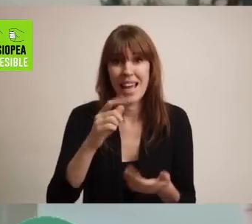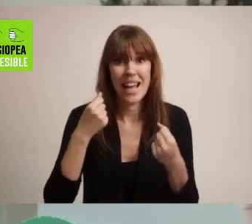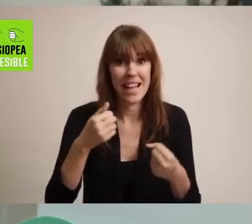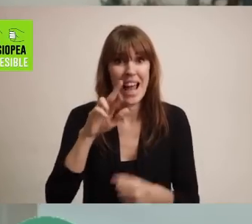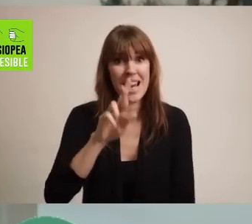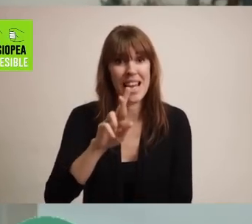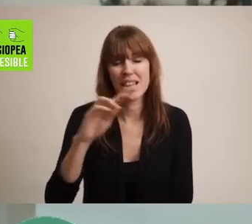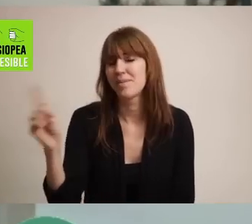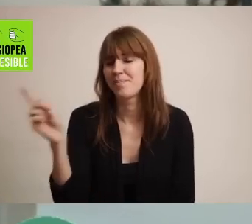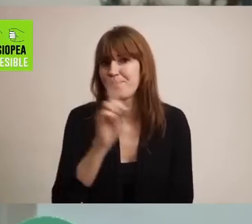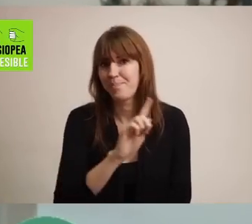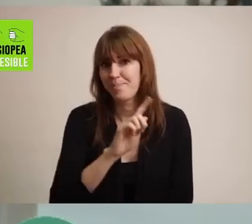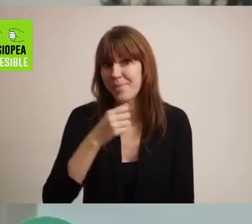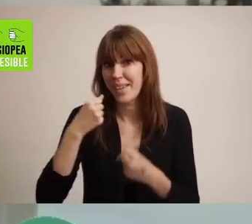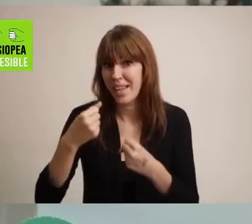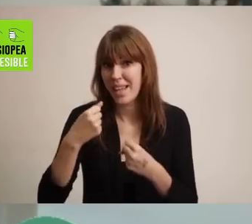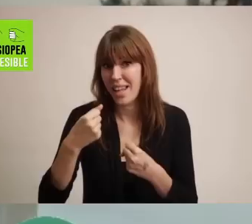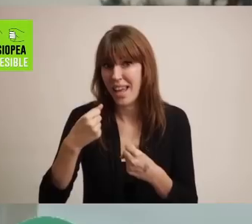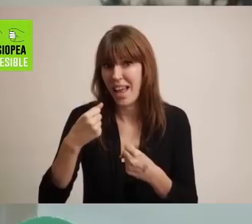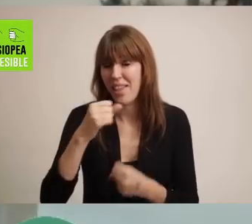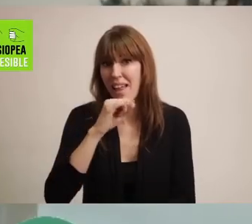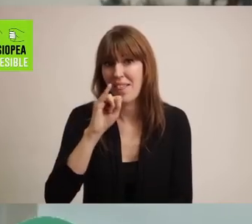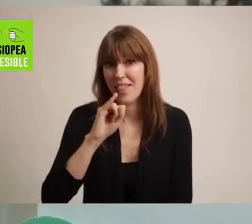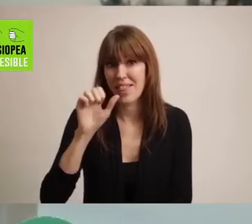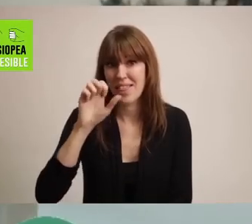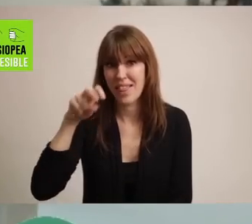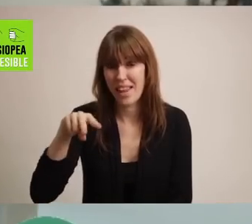Reiki, es la energía de la fuente.